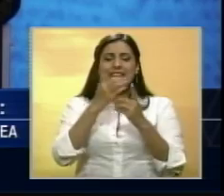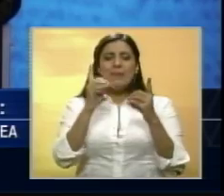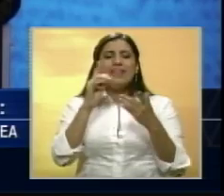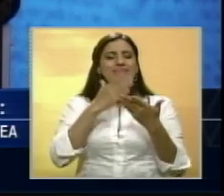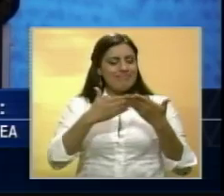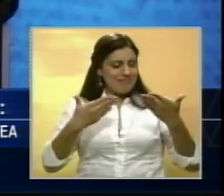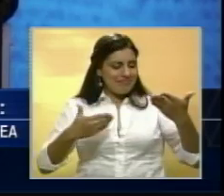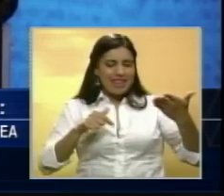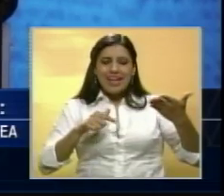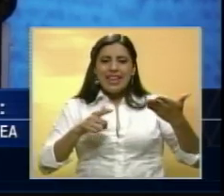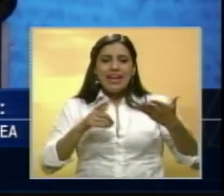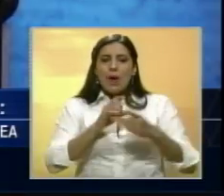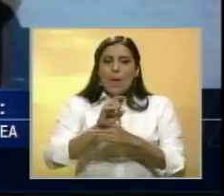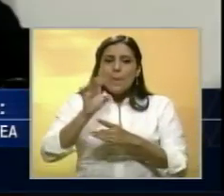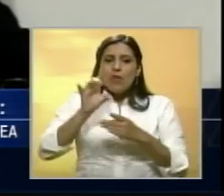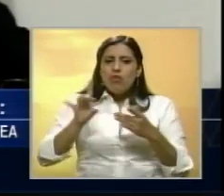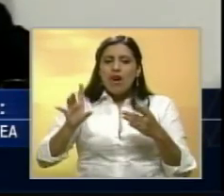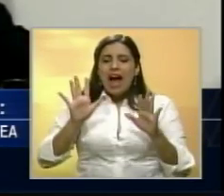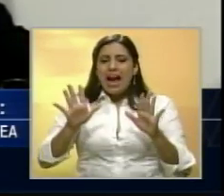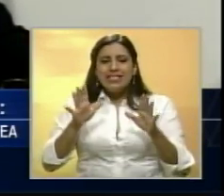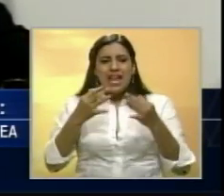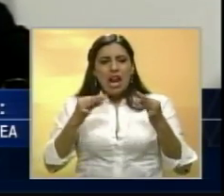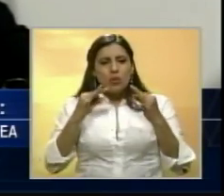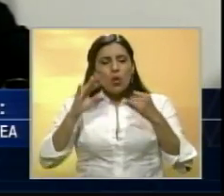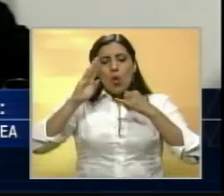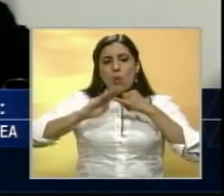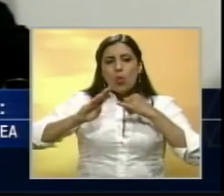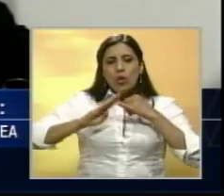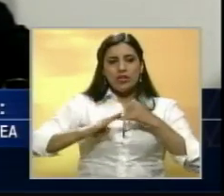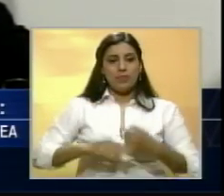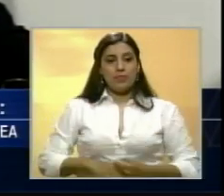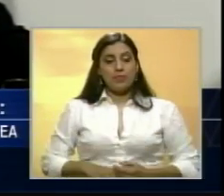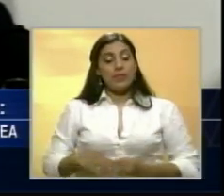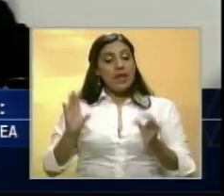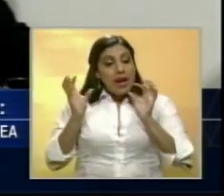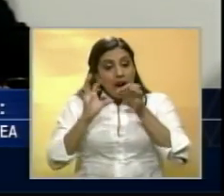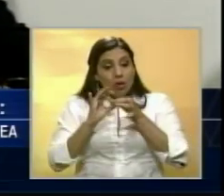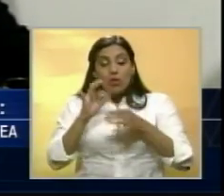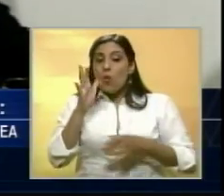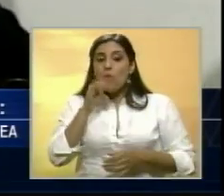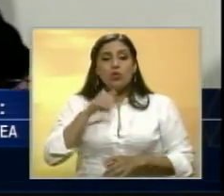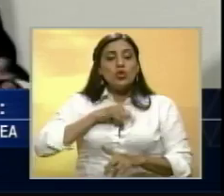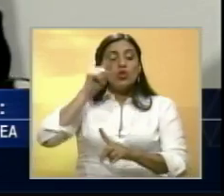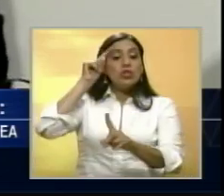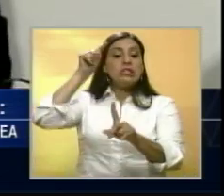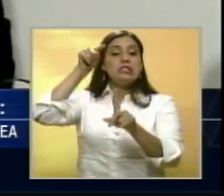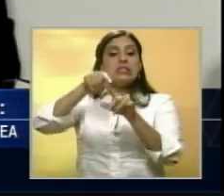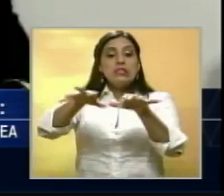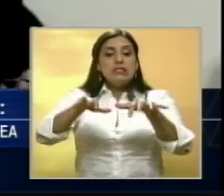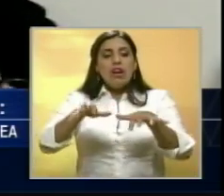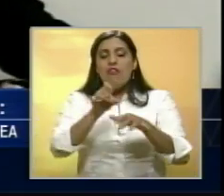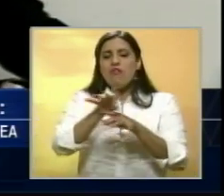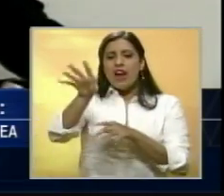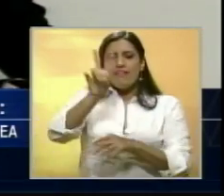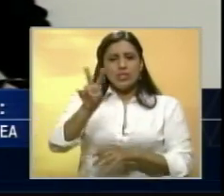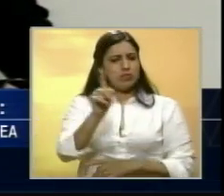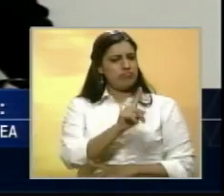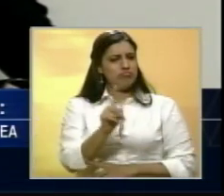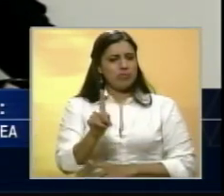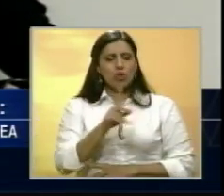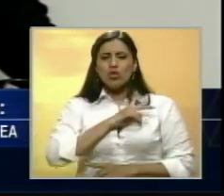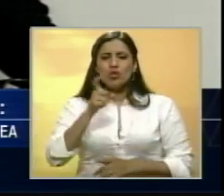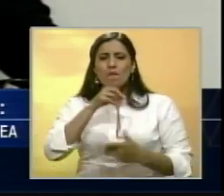proceso en el cual la suspensión es naturalmente el último paso. Acotó que nadie aspira a llegar a ese desenlace, por lo que se